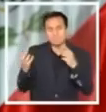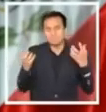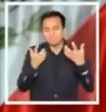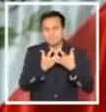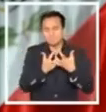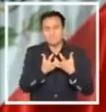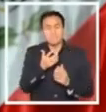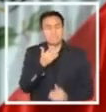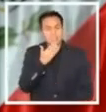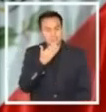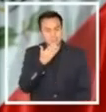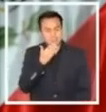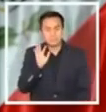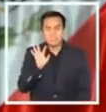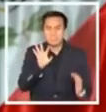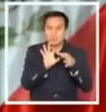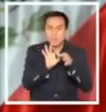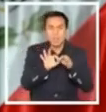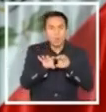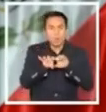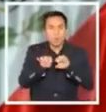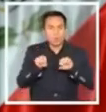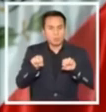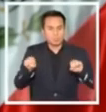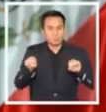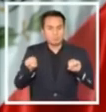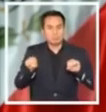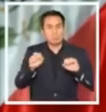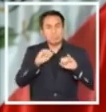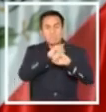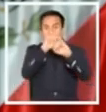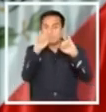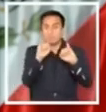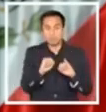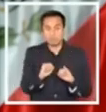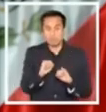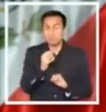un sentido de compromiso con la figura